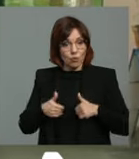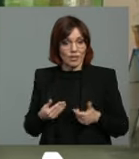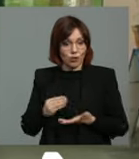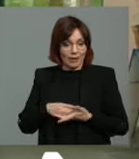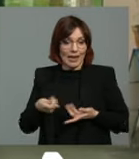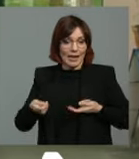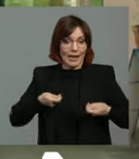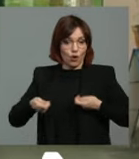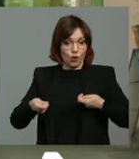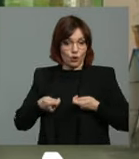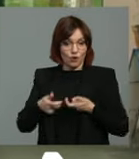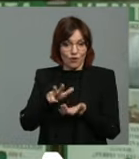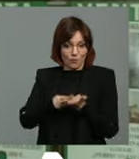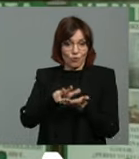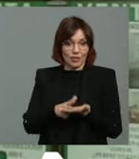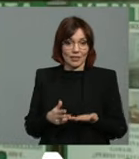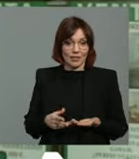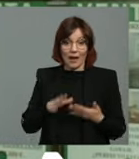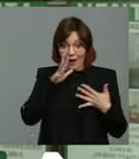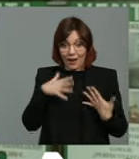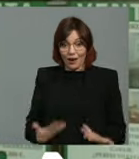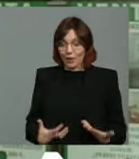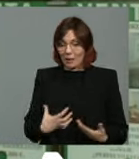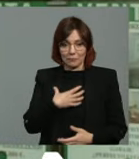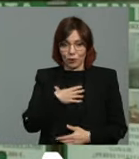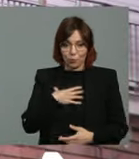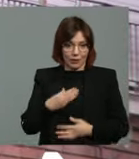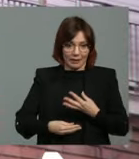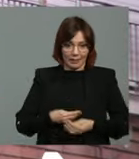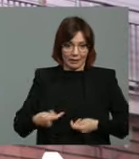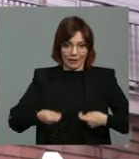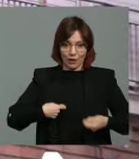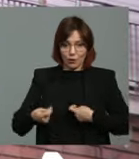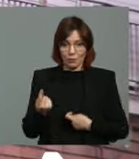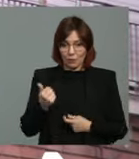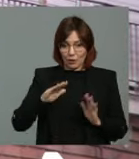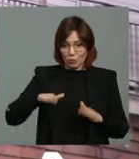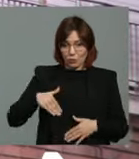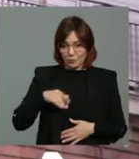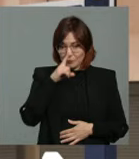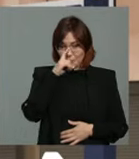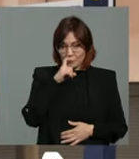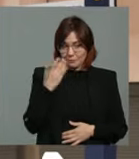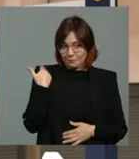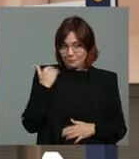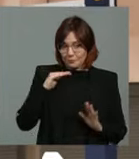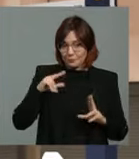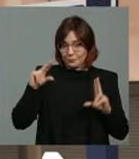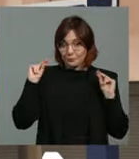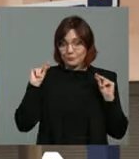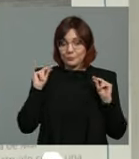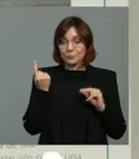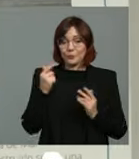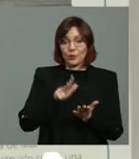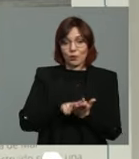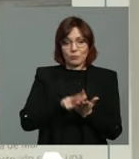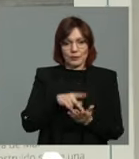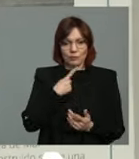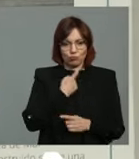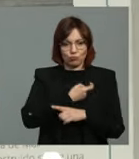saben que no pueden hacerlo a los precios actuales a los precios que hemos tenido a finales del año pasado a los precios que tenemos ahora mismo de hipotecas y ya están empezando a